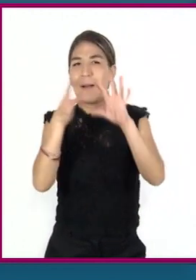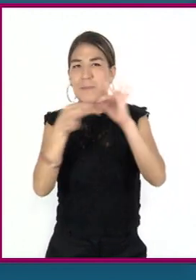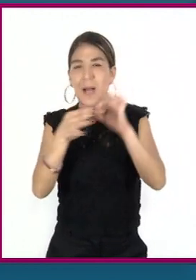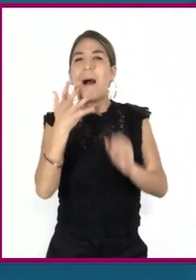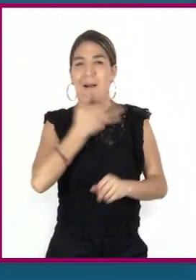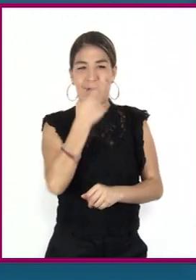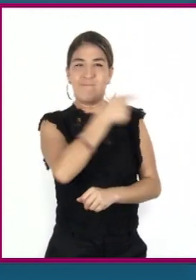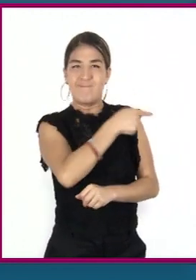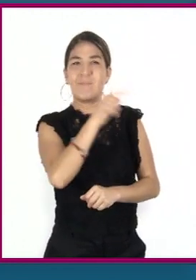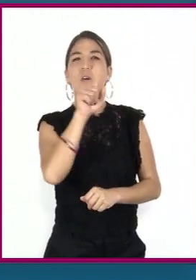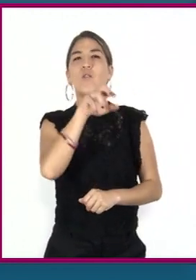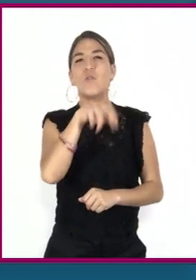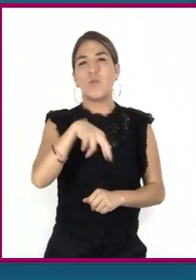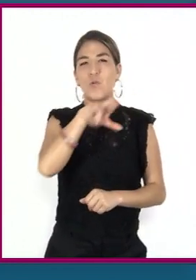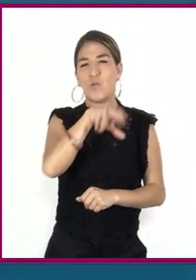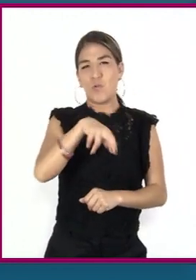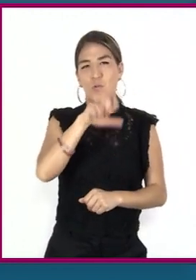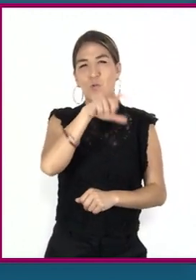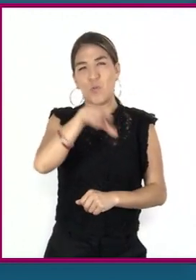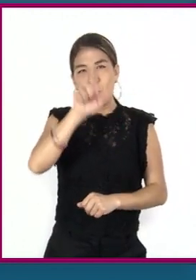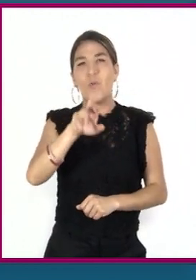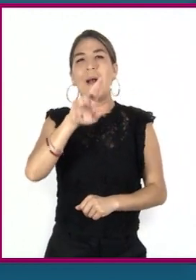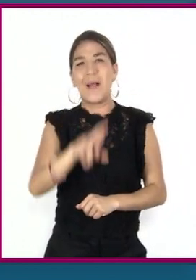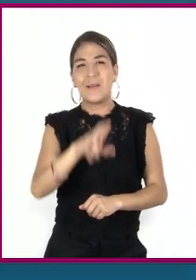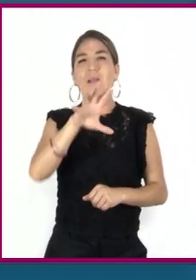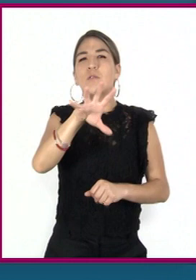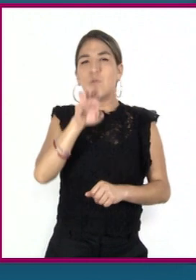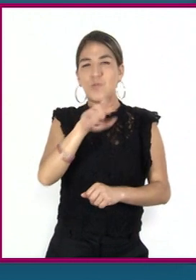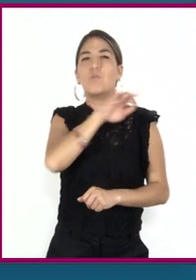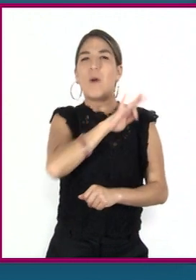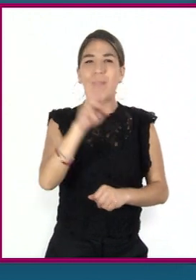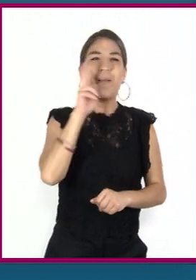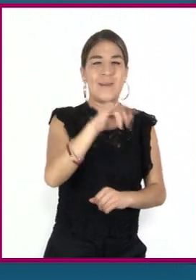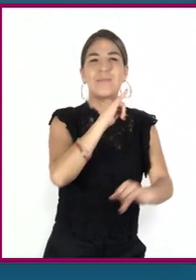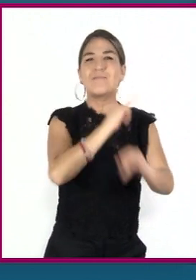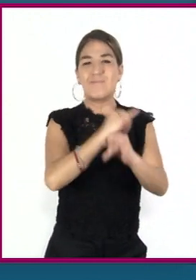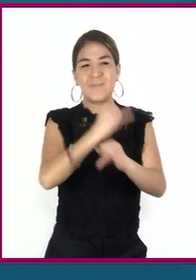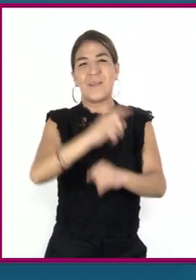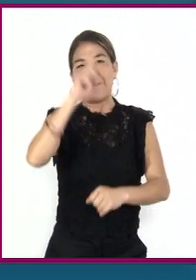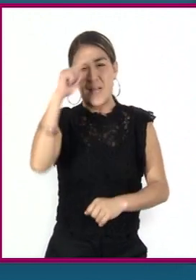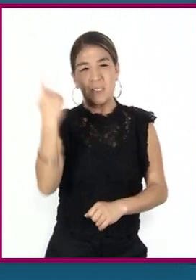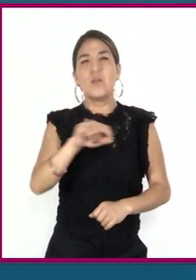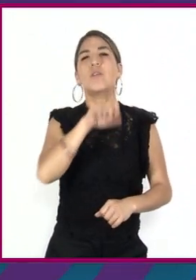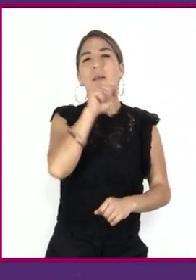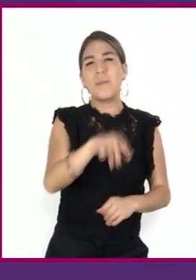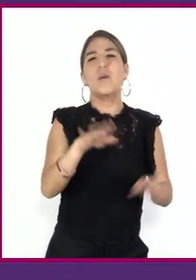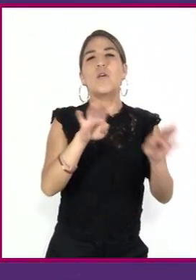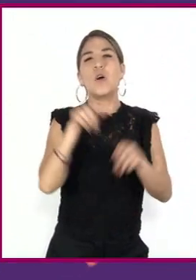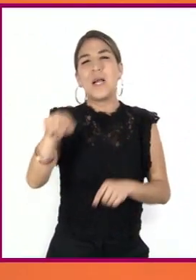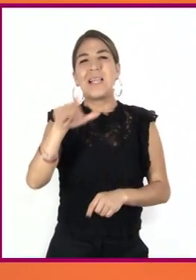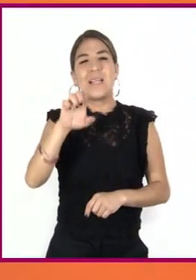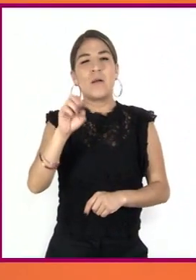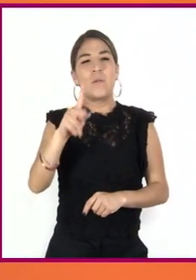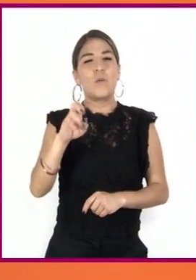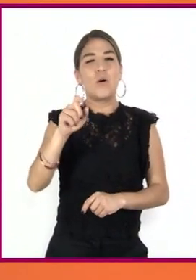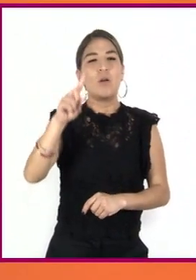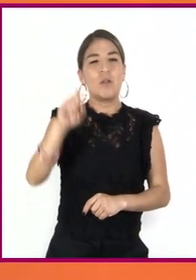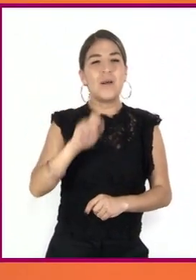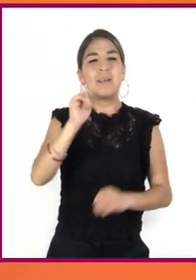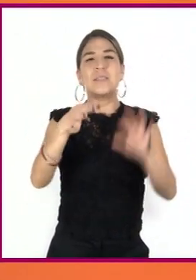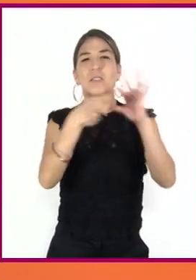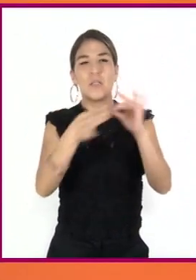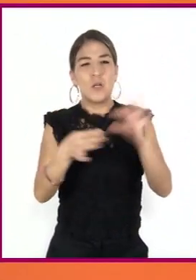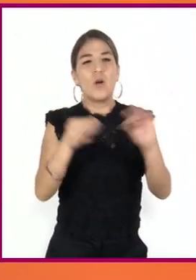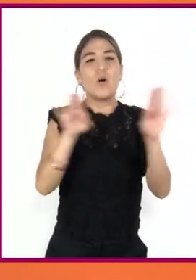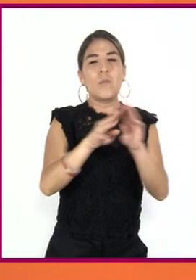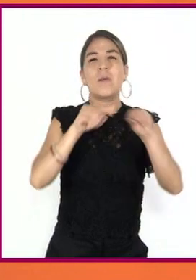o utilizando el código QR. También les invitamos a observar la siguiente cápsula de Don Leopoldo, que presenta la